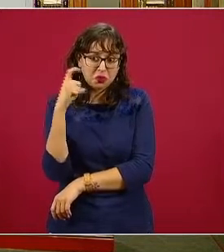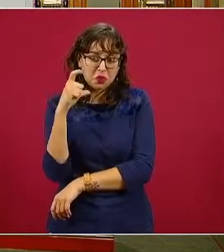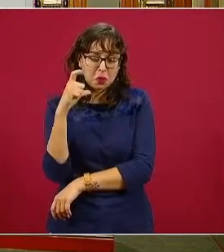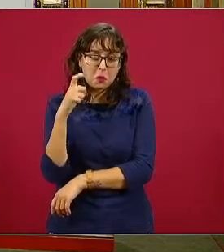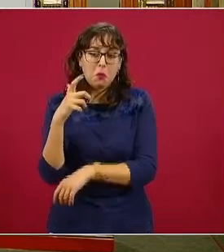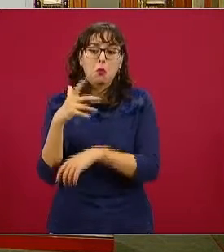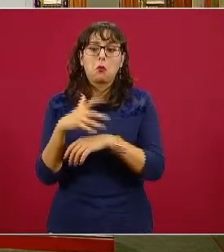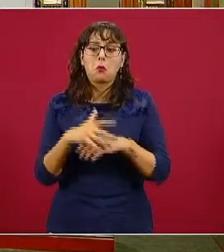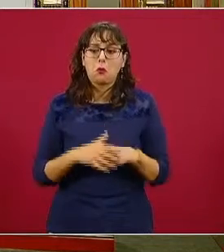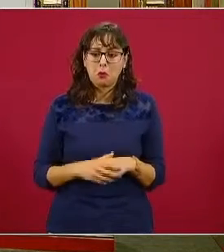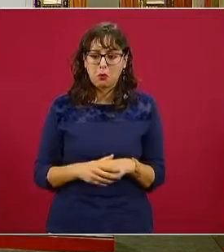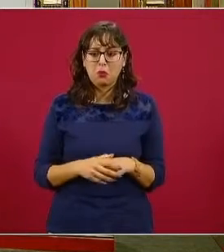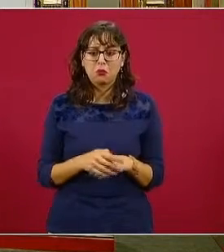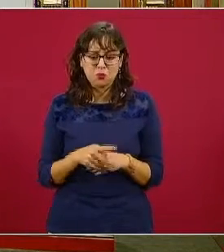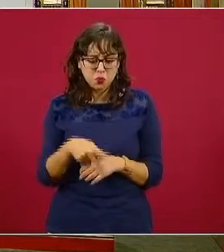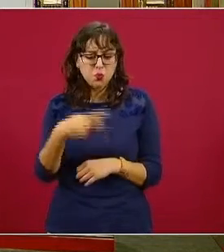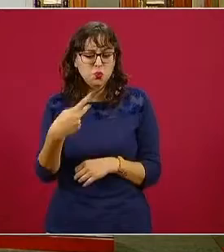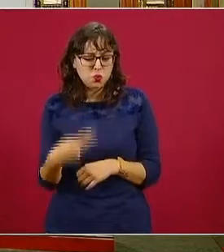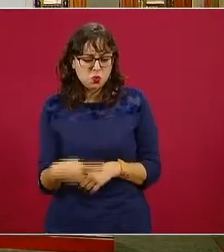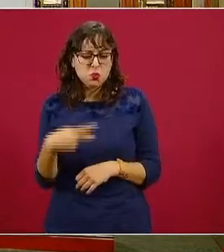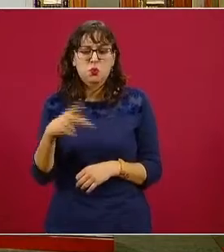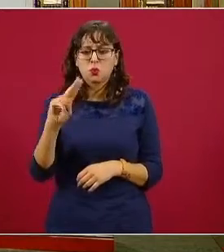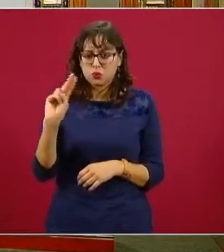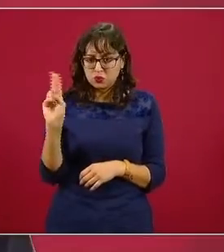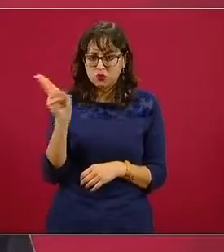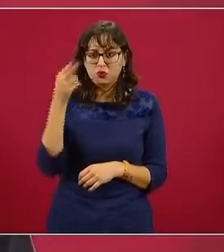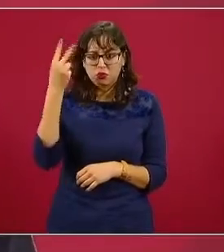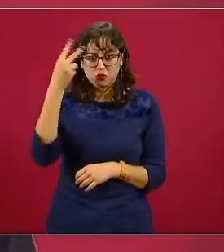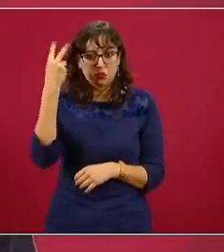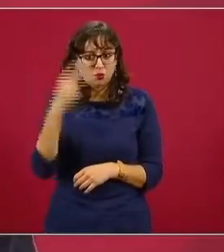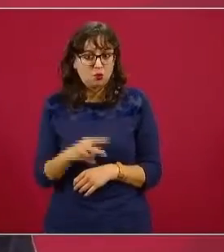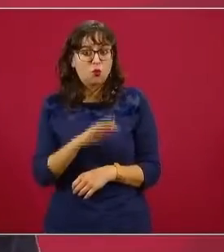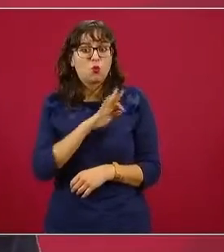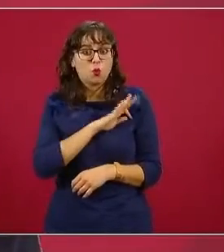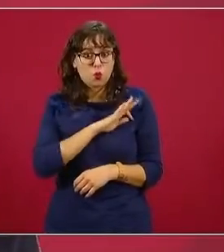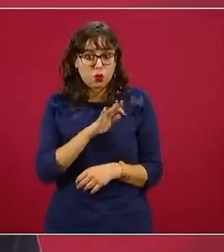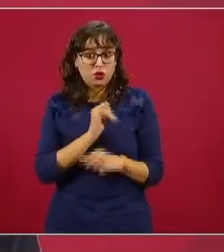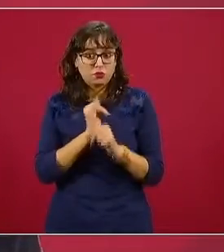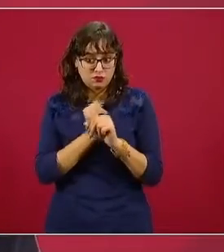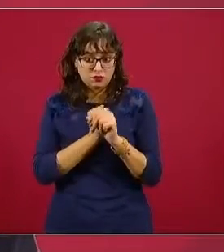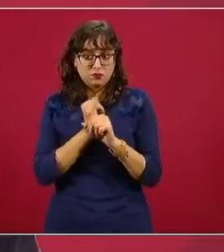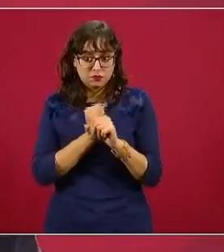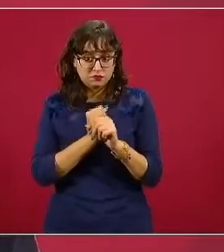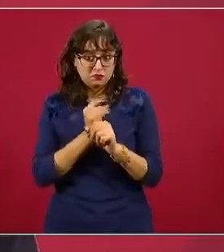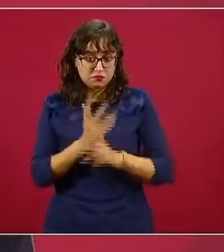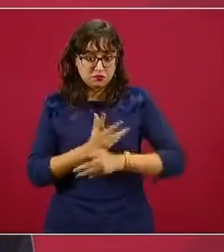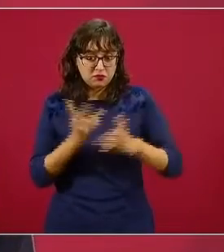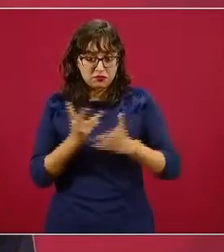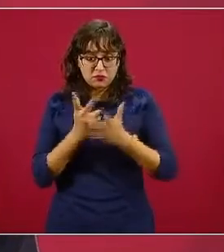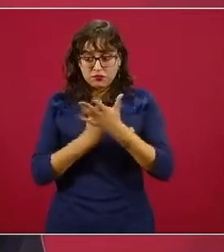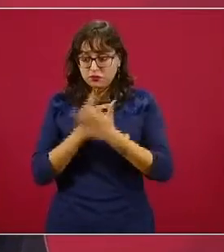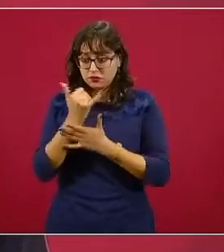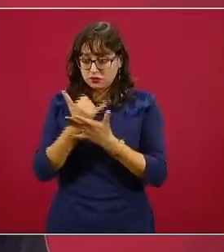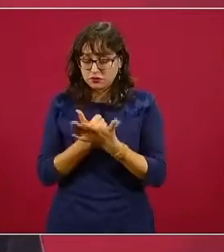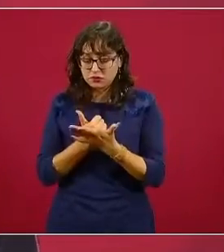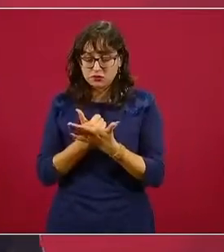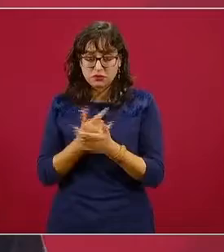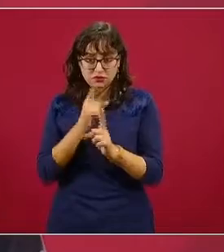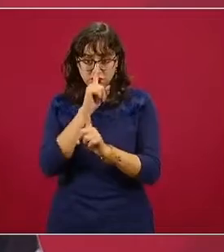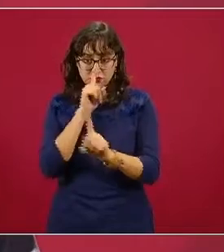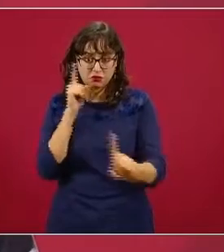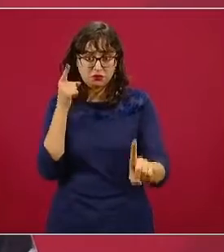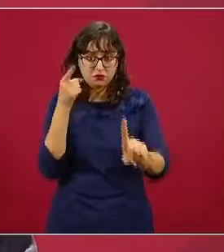la comunidad científica de México tenga la capacidad de desarrollar proyectos